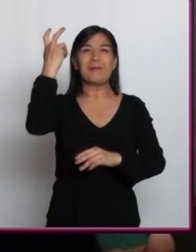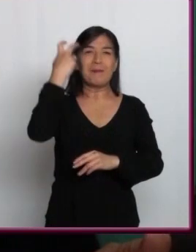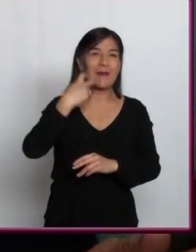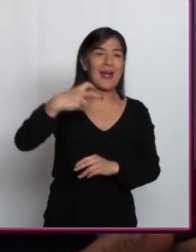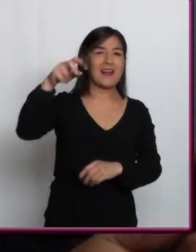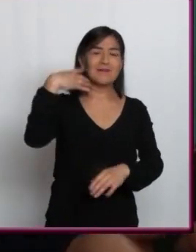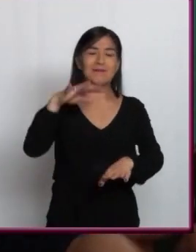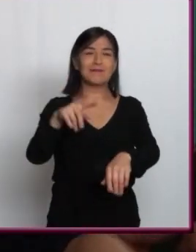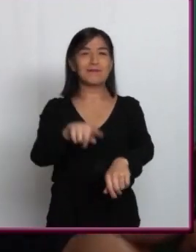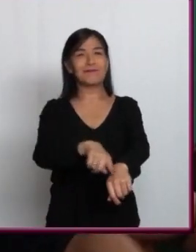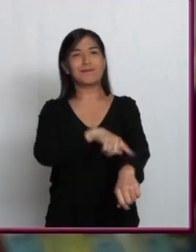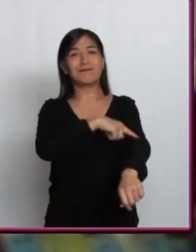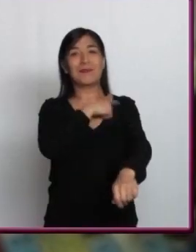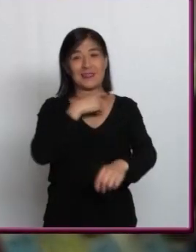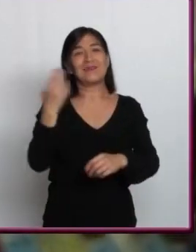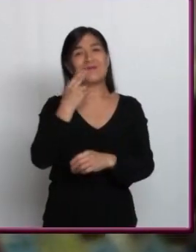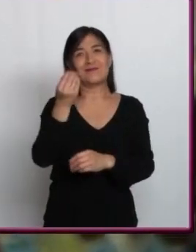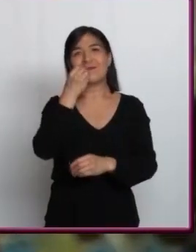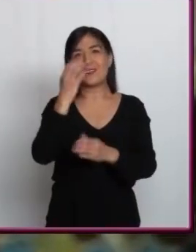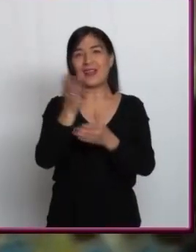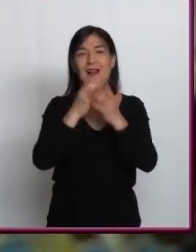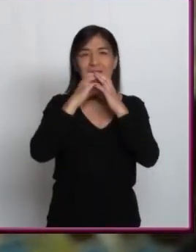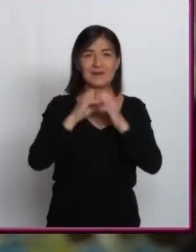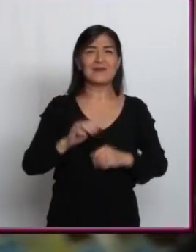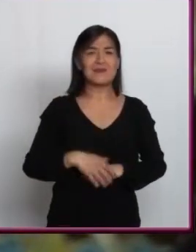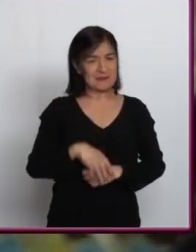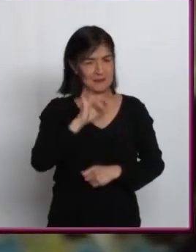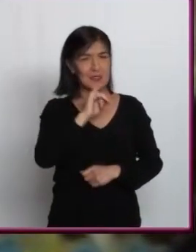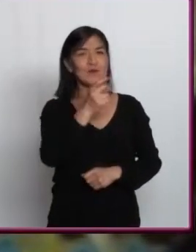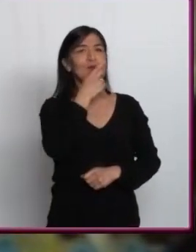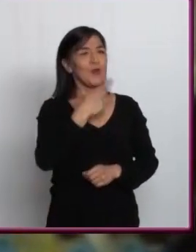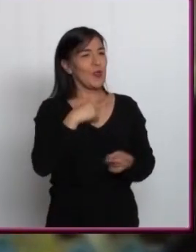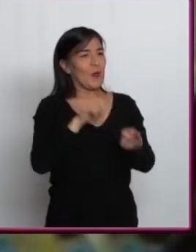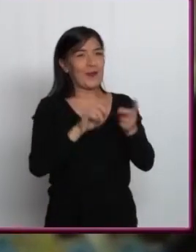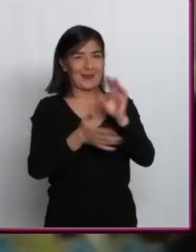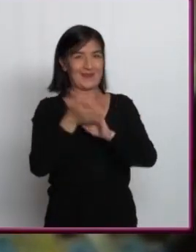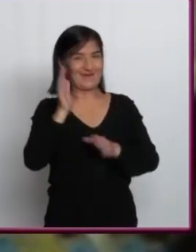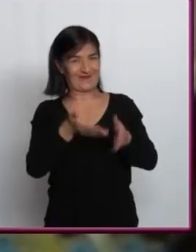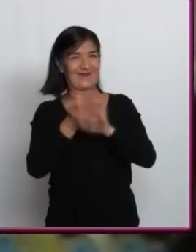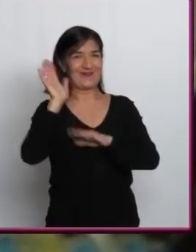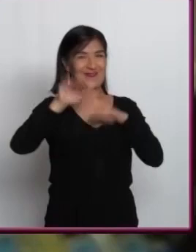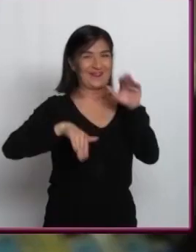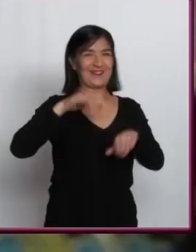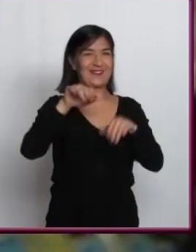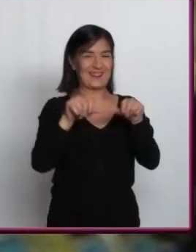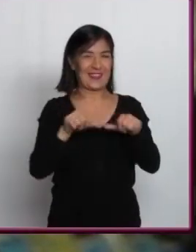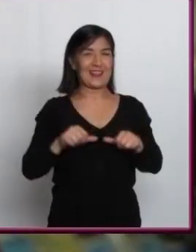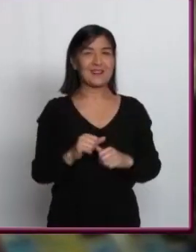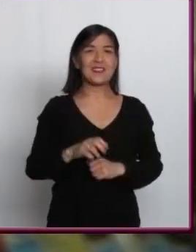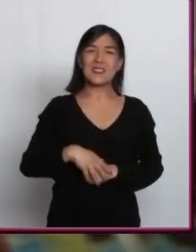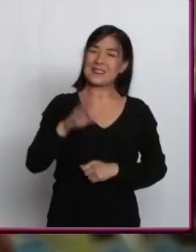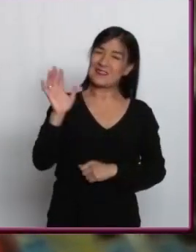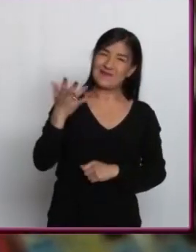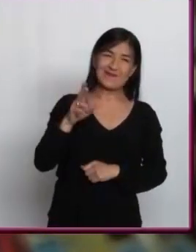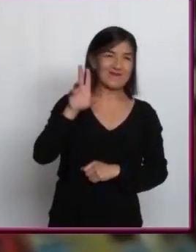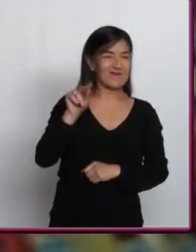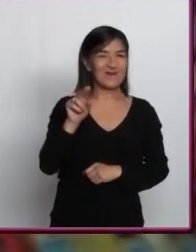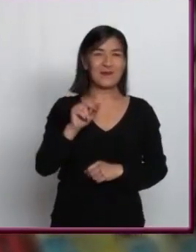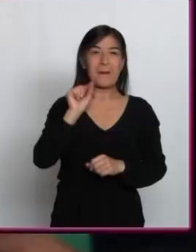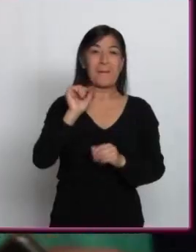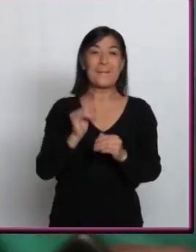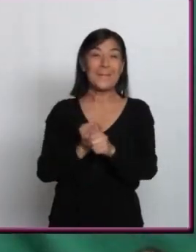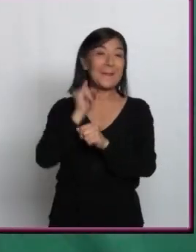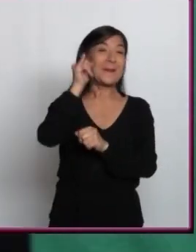largo y nos van a hacer falta. Ya, pero dime a dónde vamos. Vamos al balneario, ¿verdad? No, un poquito más